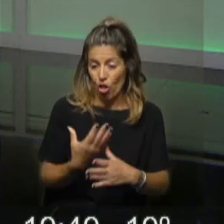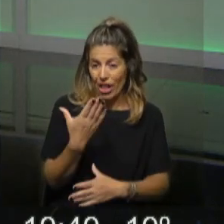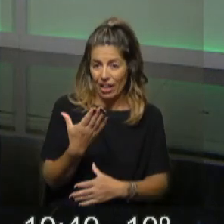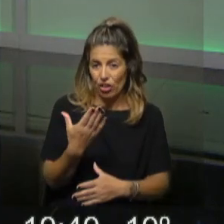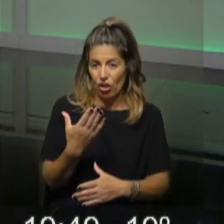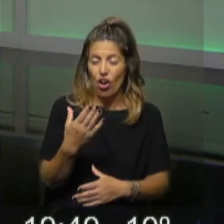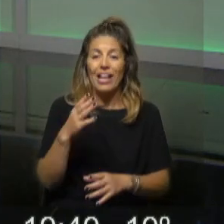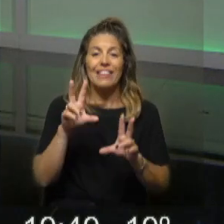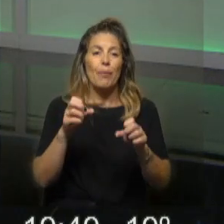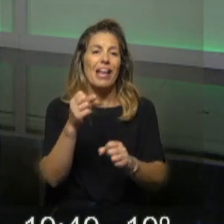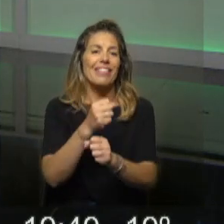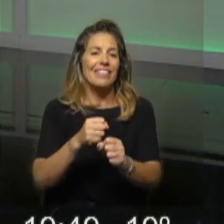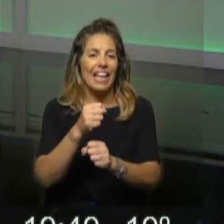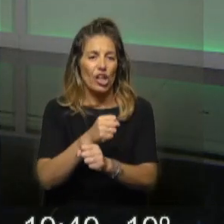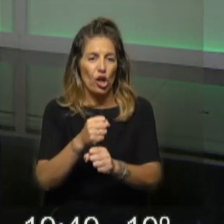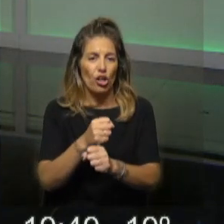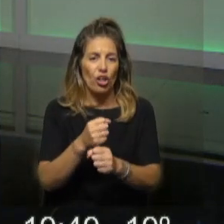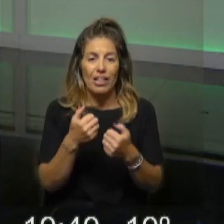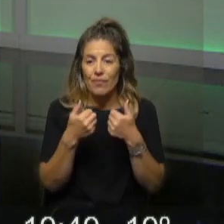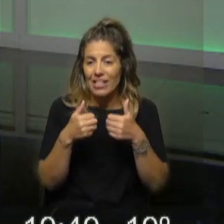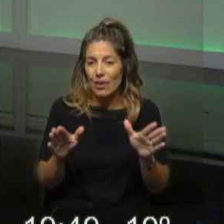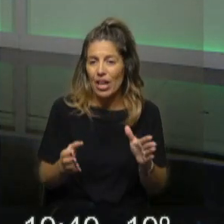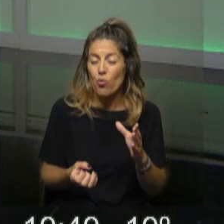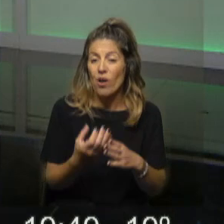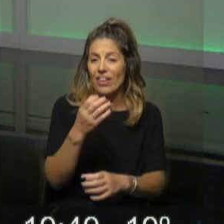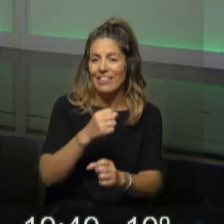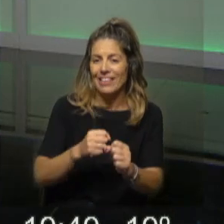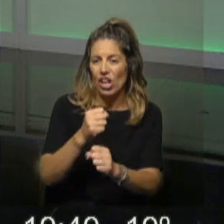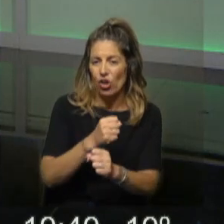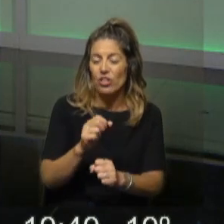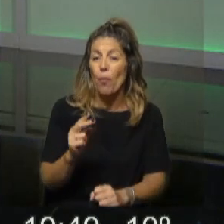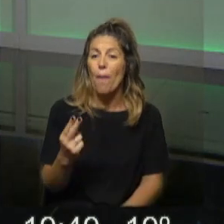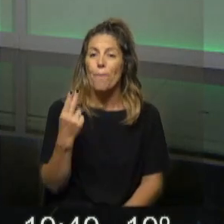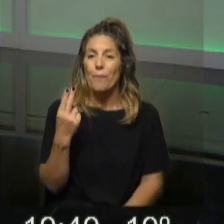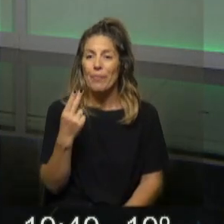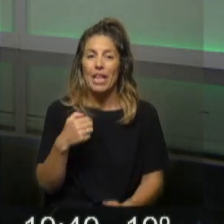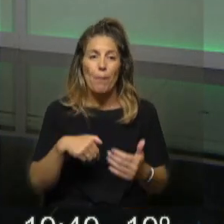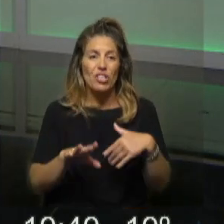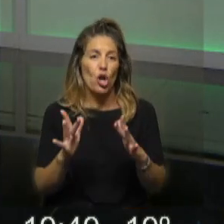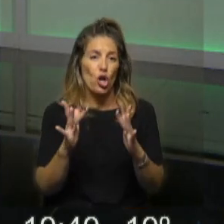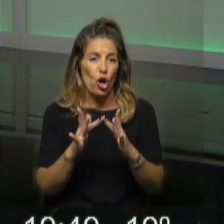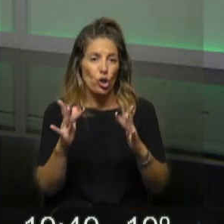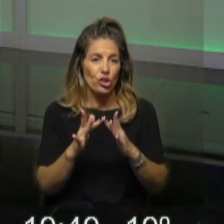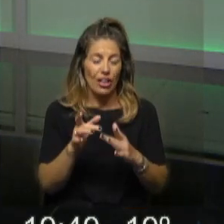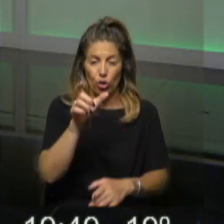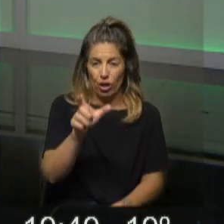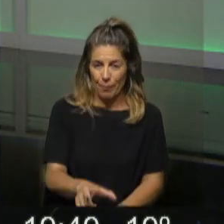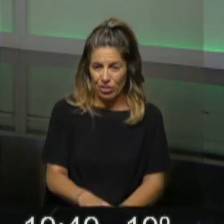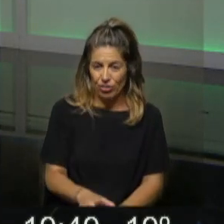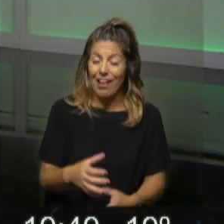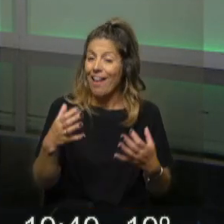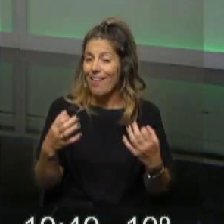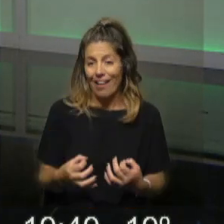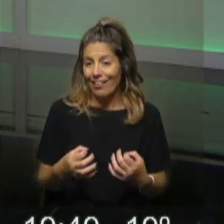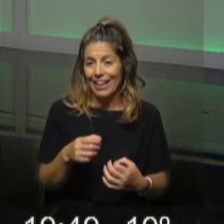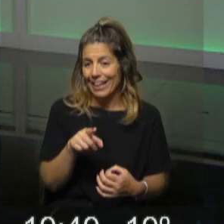términos tecnológicos, que iba a abrir a nuevas tecnologías y que eso iba a permitir el mayor contacto con la población. La realidad es